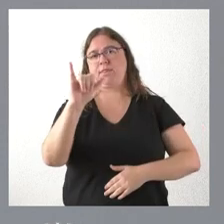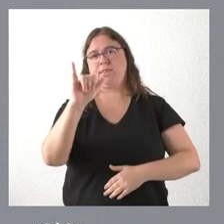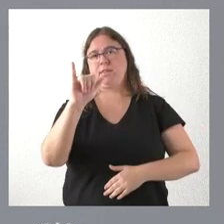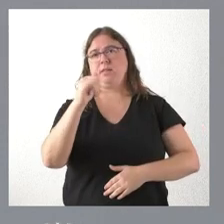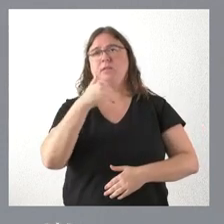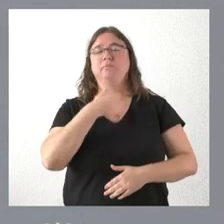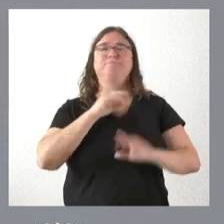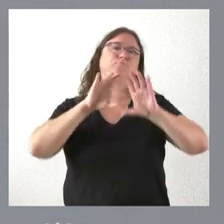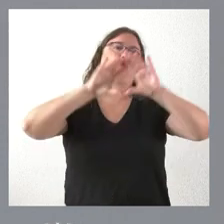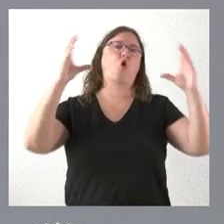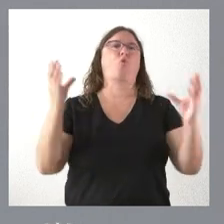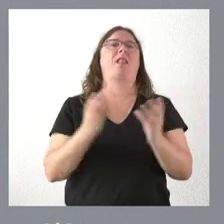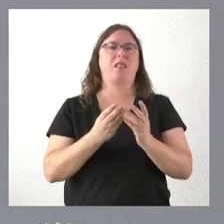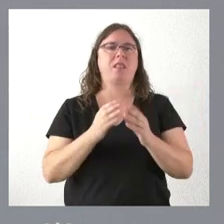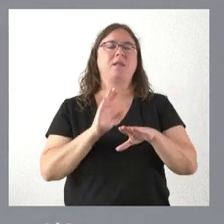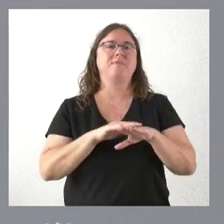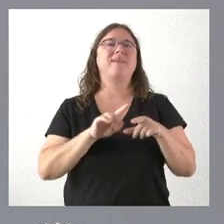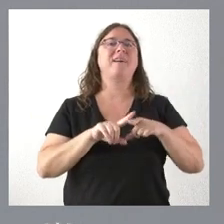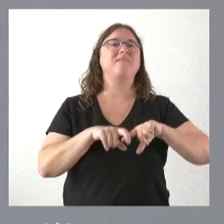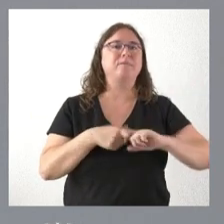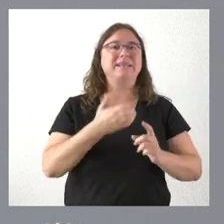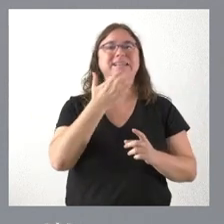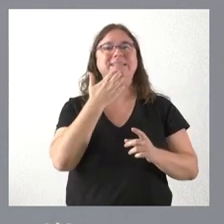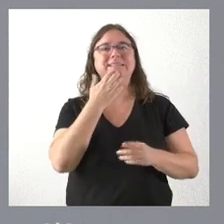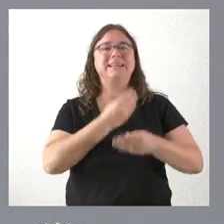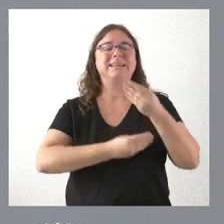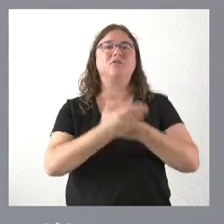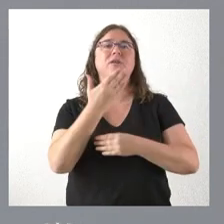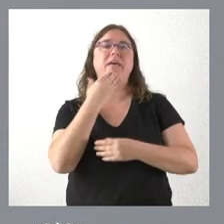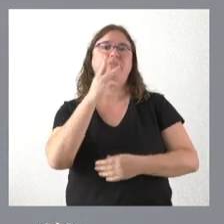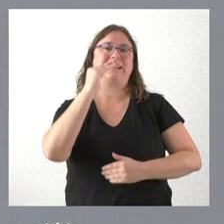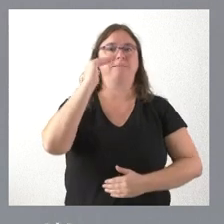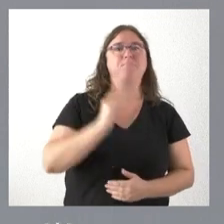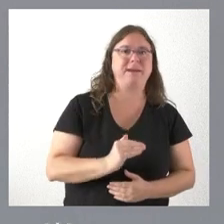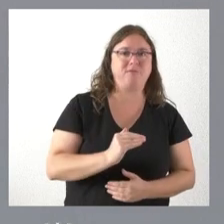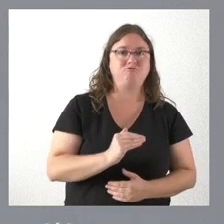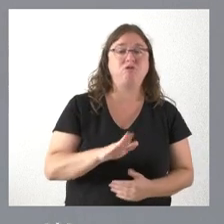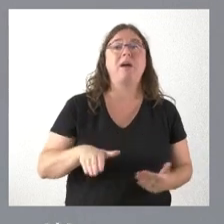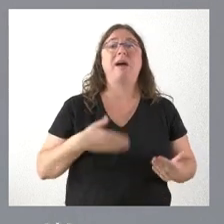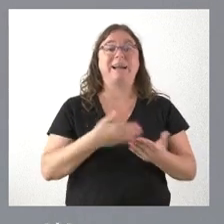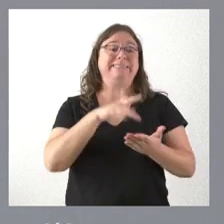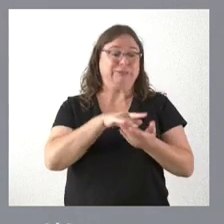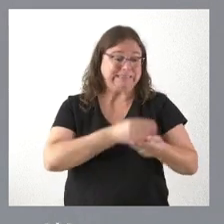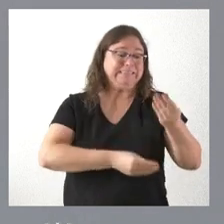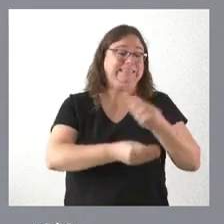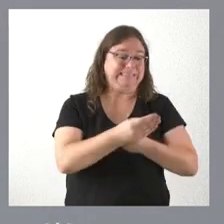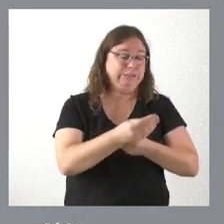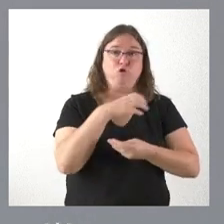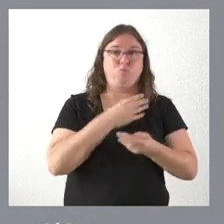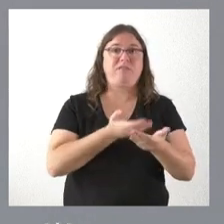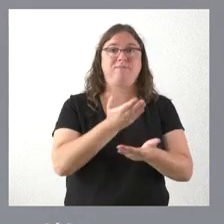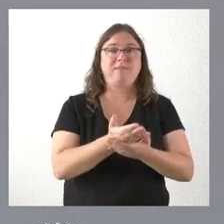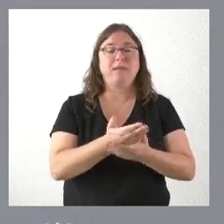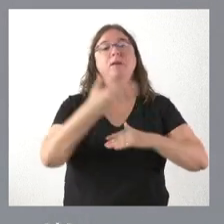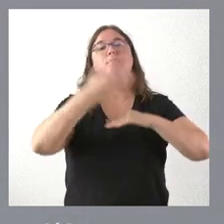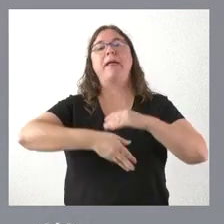resuelve de forma global porque son para familias que tienen hijos de menos de tres años aquí lógicamente hasta que no se produce el hecho de la natalidad no se puede solicitar hay